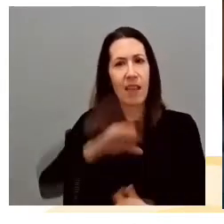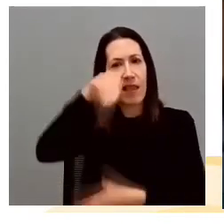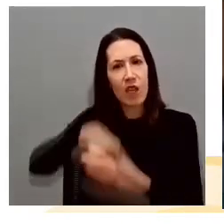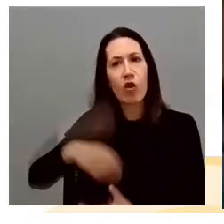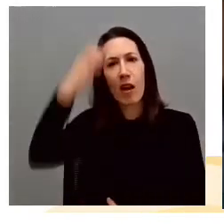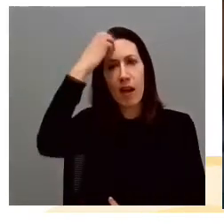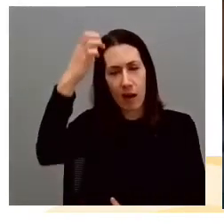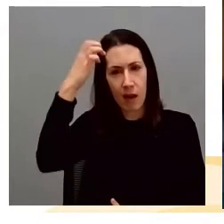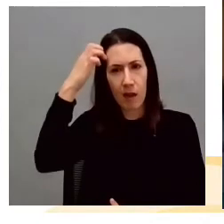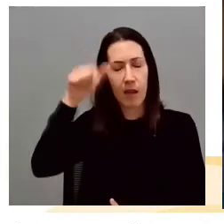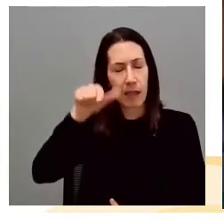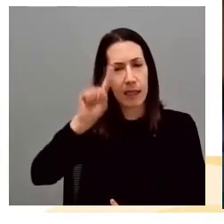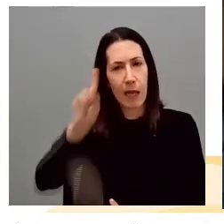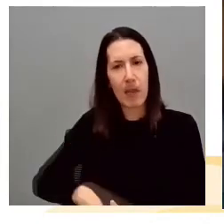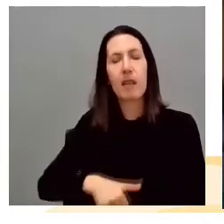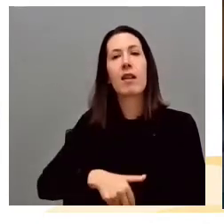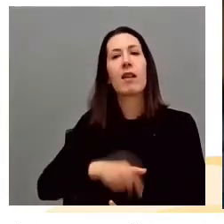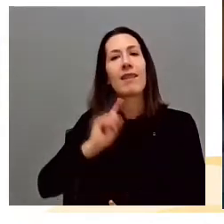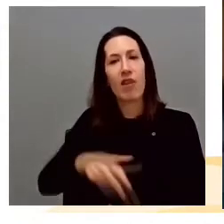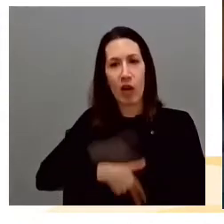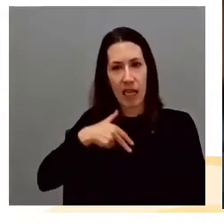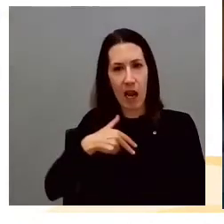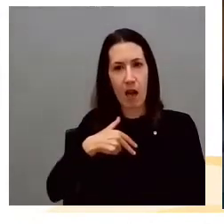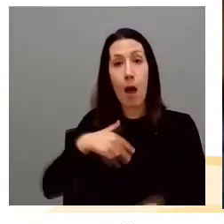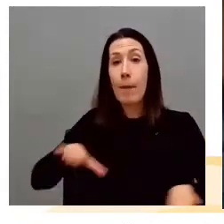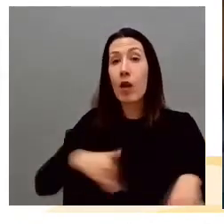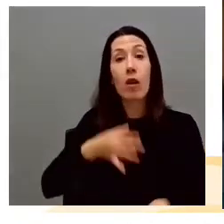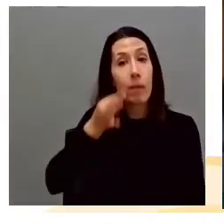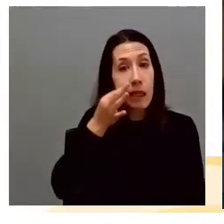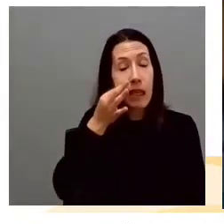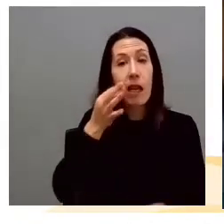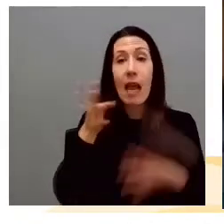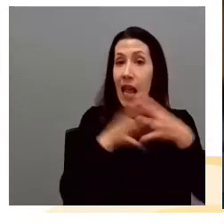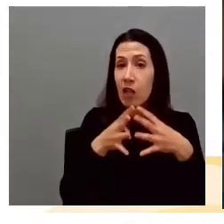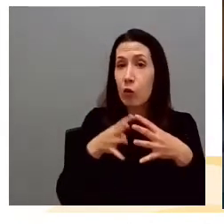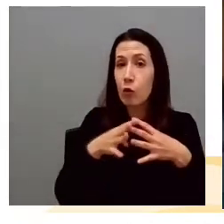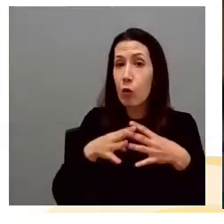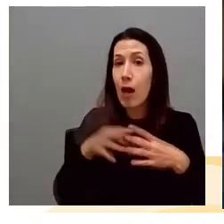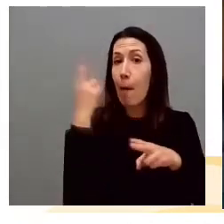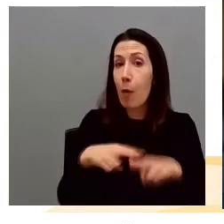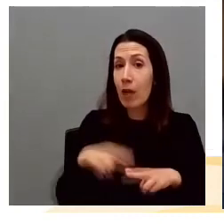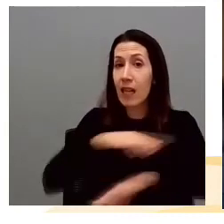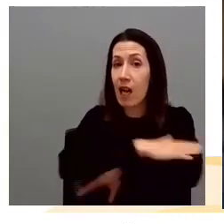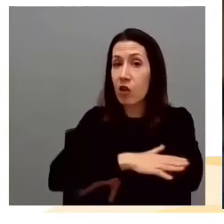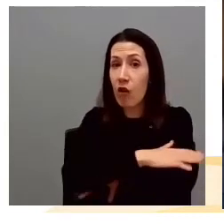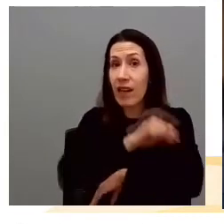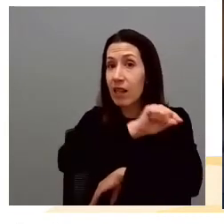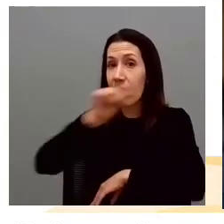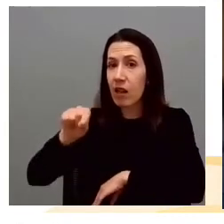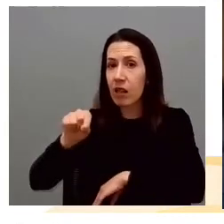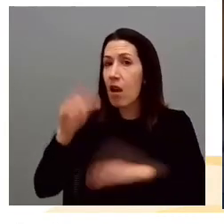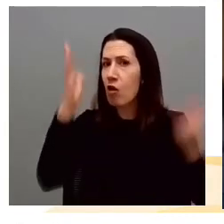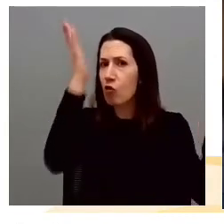General, pero las estructuras políticas, gubernativas, oficiales, las administraciones no han